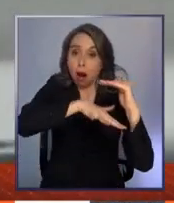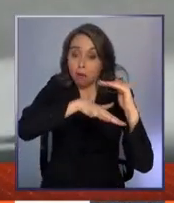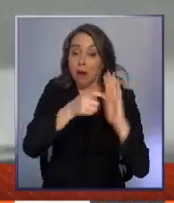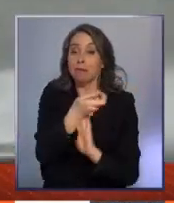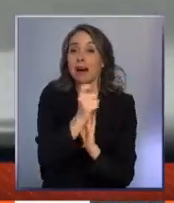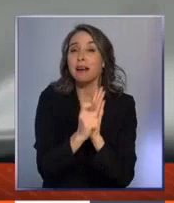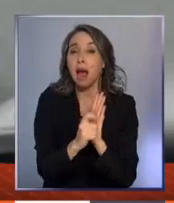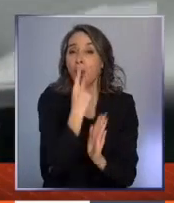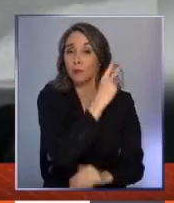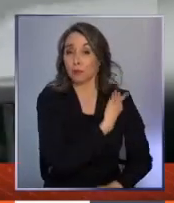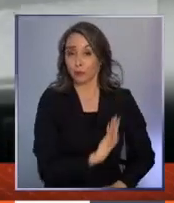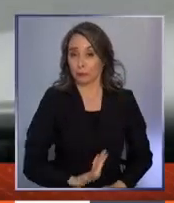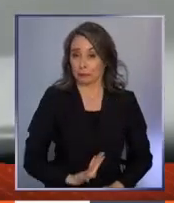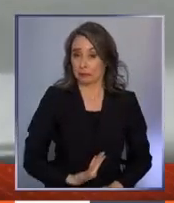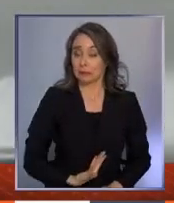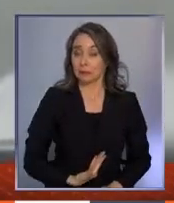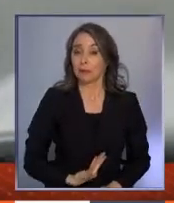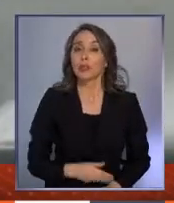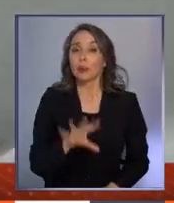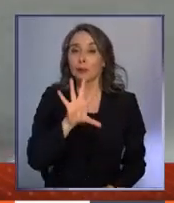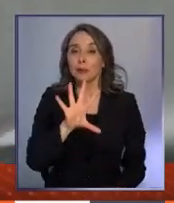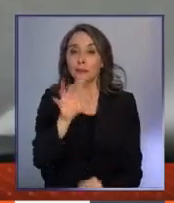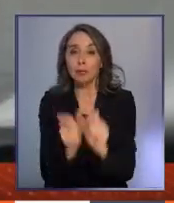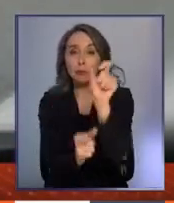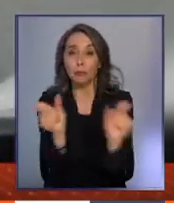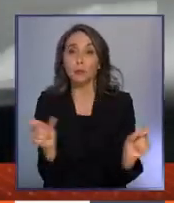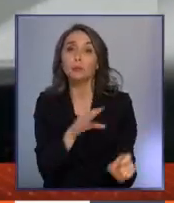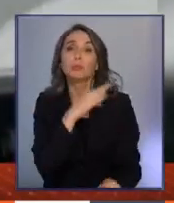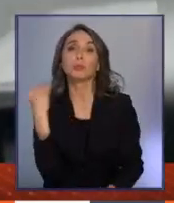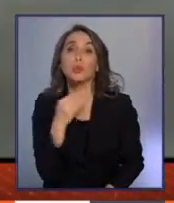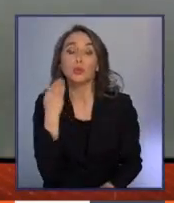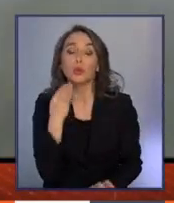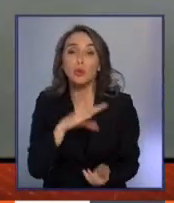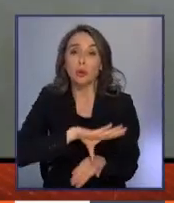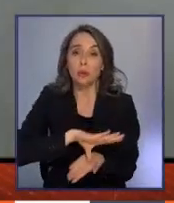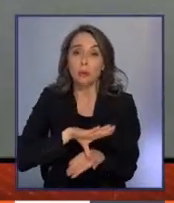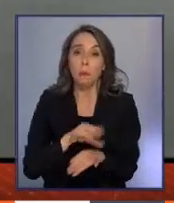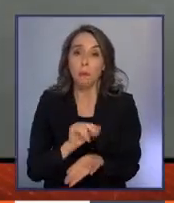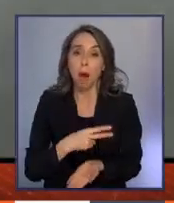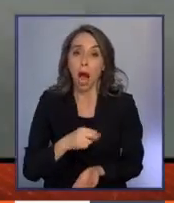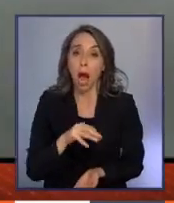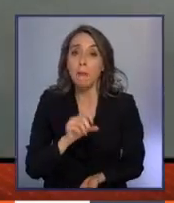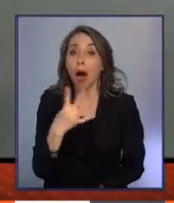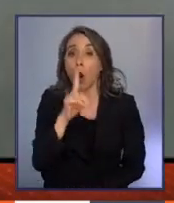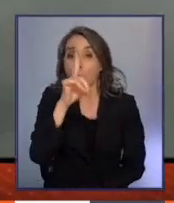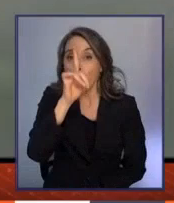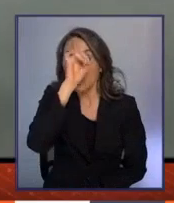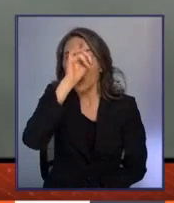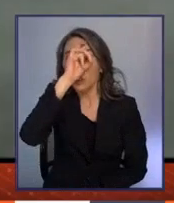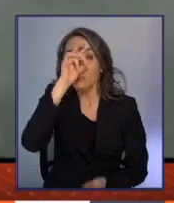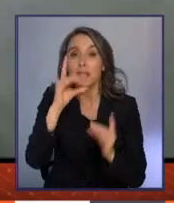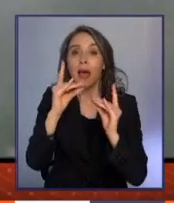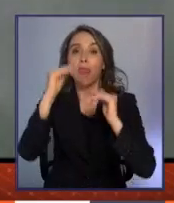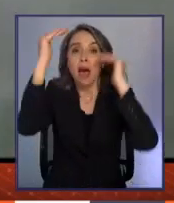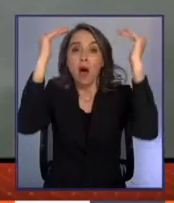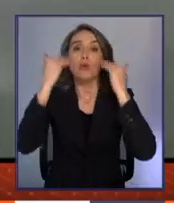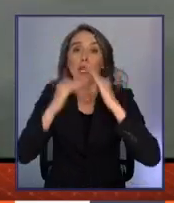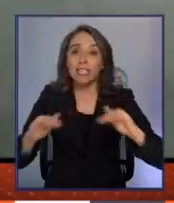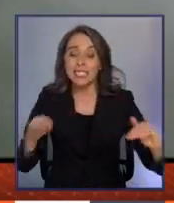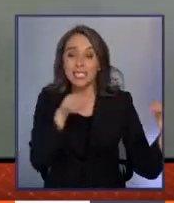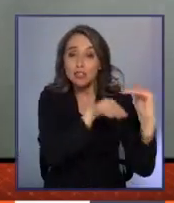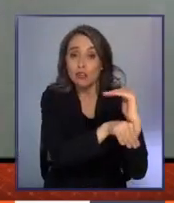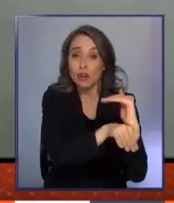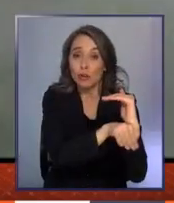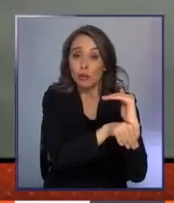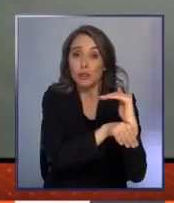estimaciones oficiales, al menos 5 personas han muerto en Bahamas. El único hospital central de adultos y niños a esta hora